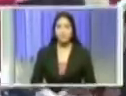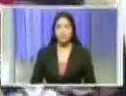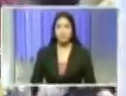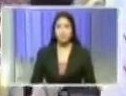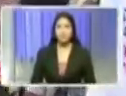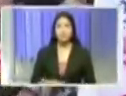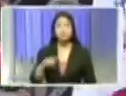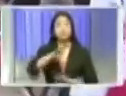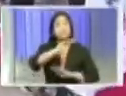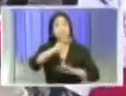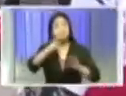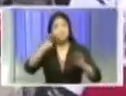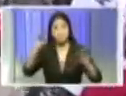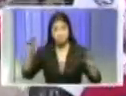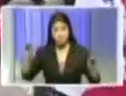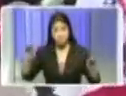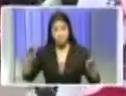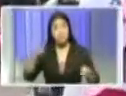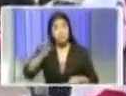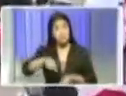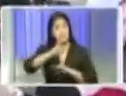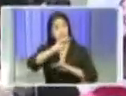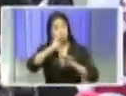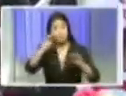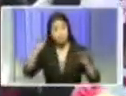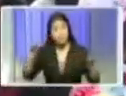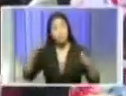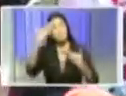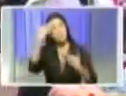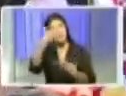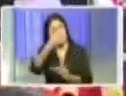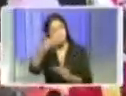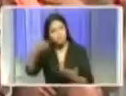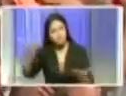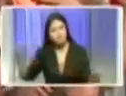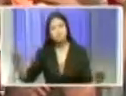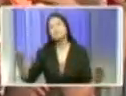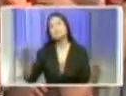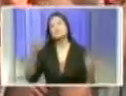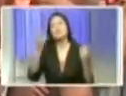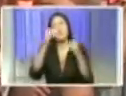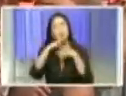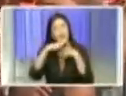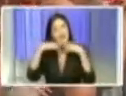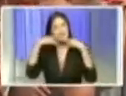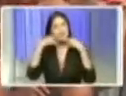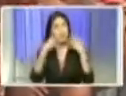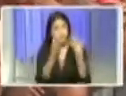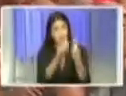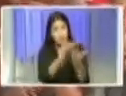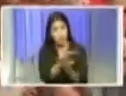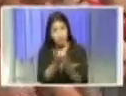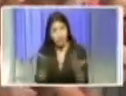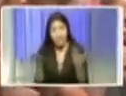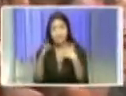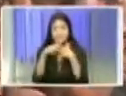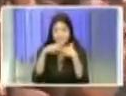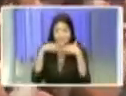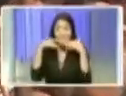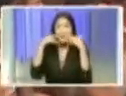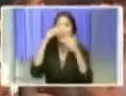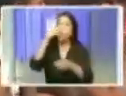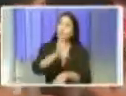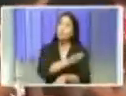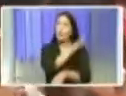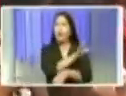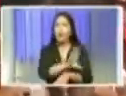he convocado también para saludar con la sonrisa de ustedes, con sus